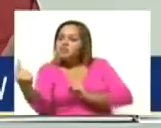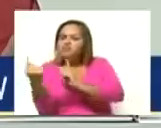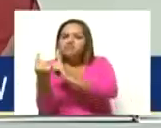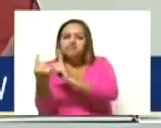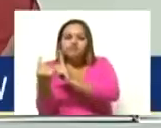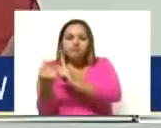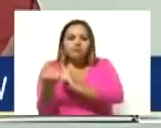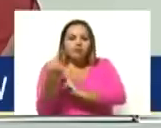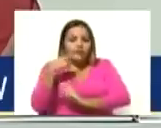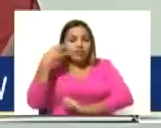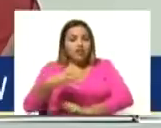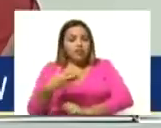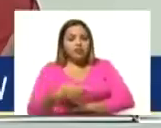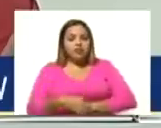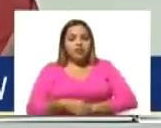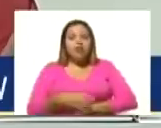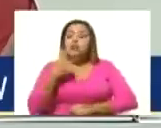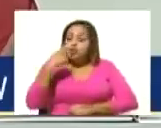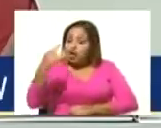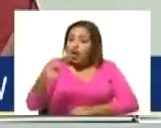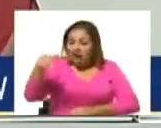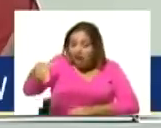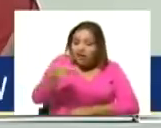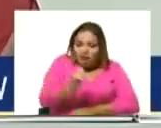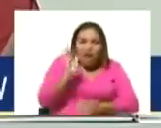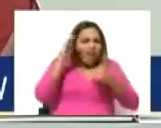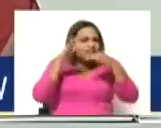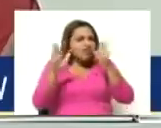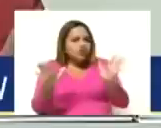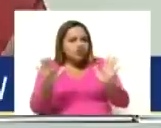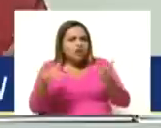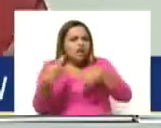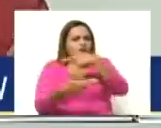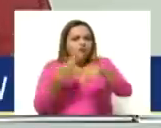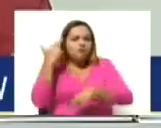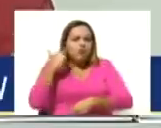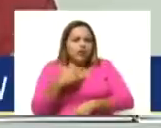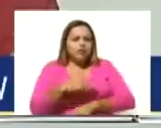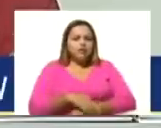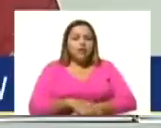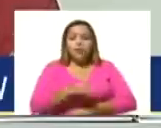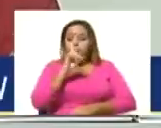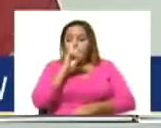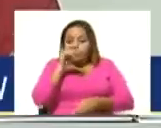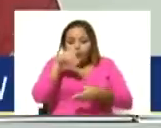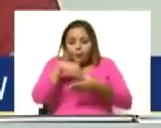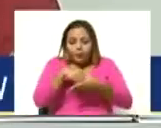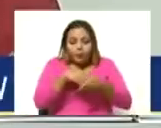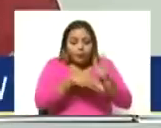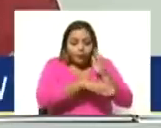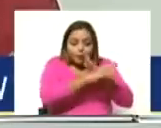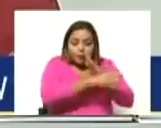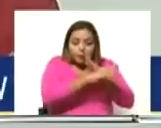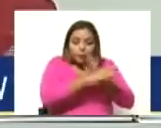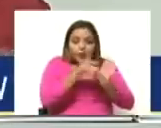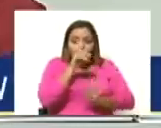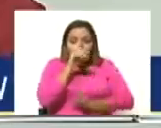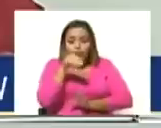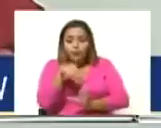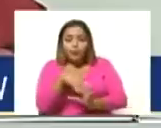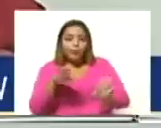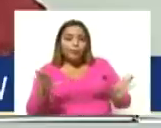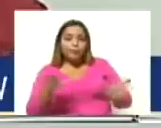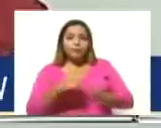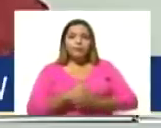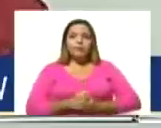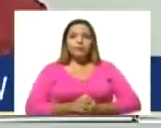Que ahí los estaban atendiendo desde el primer momento la Revolución Bolivariana. Y tienen que ir con el rabo entre las piernas. Mira, hubo uno